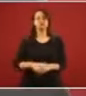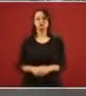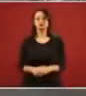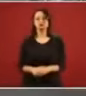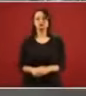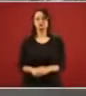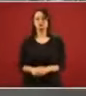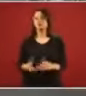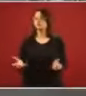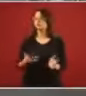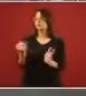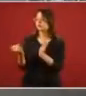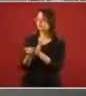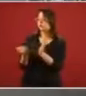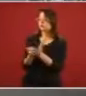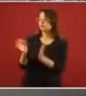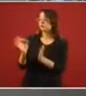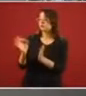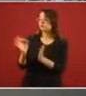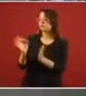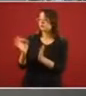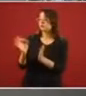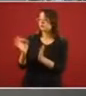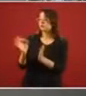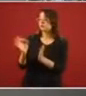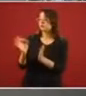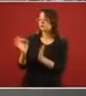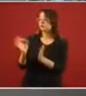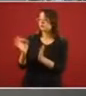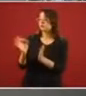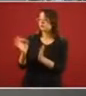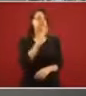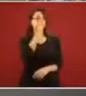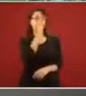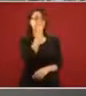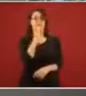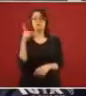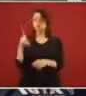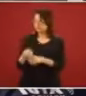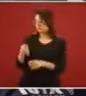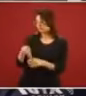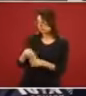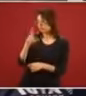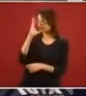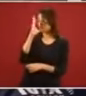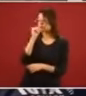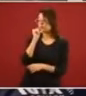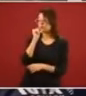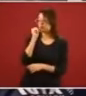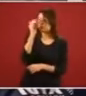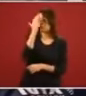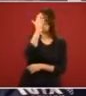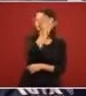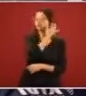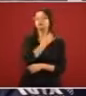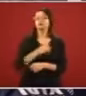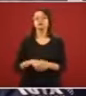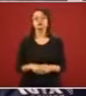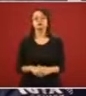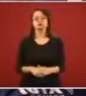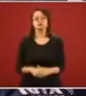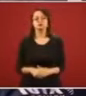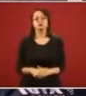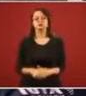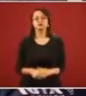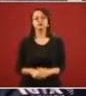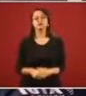deducibilidad de los impuestos… No se puede ¿no eso. ¿No se puede? ¿Cuándo no, es por no, donación? No. Porque pues eso es presumir